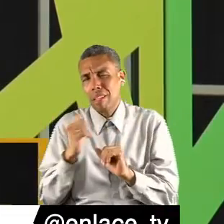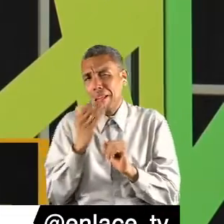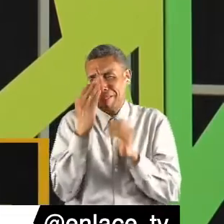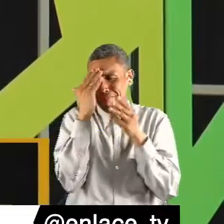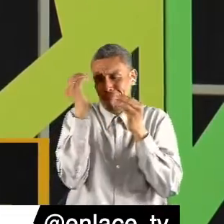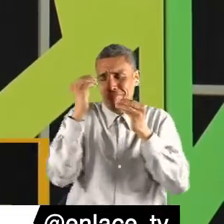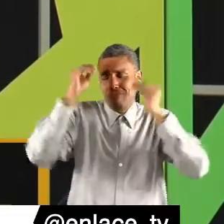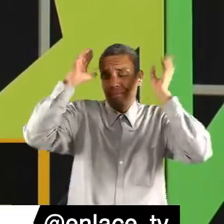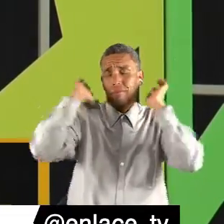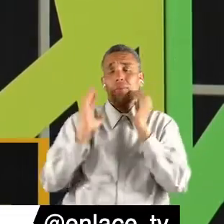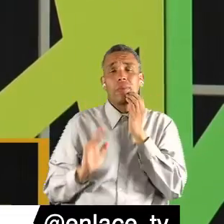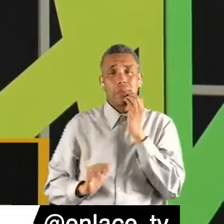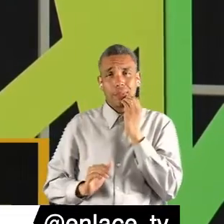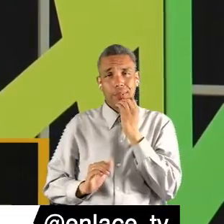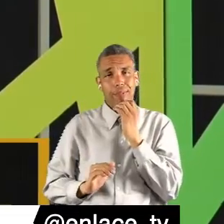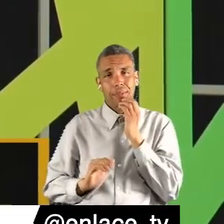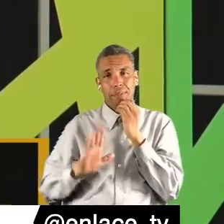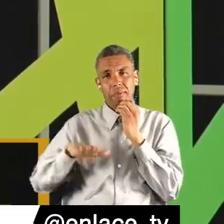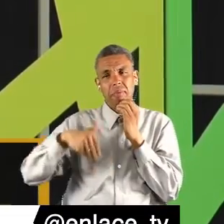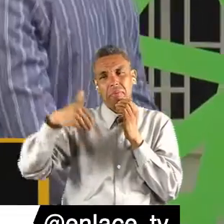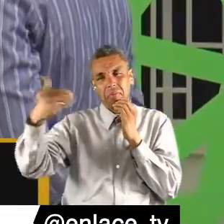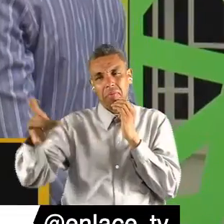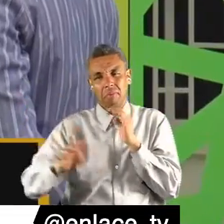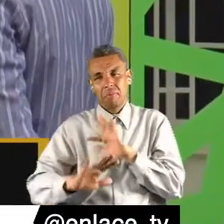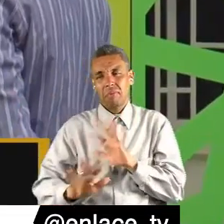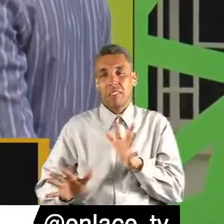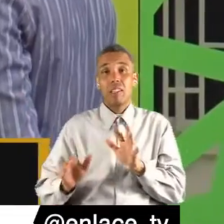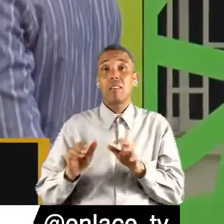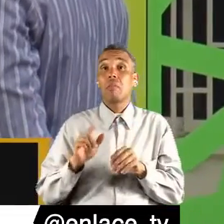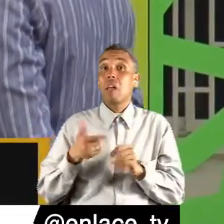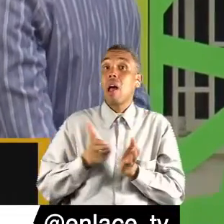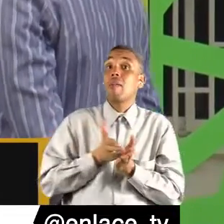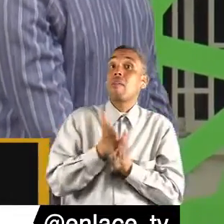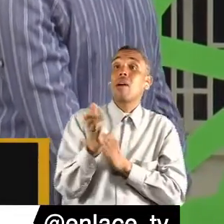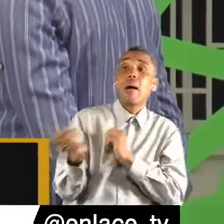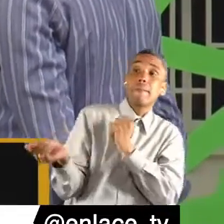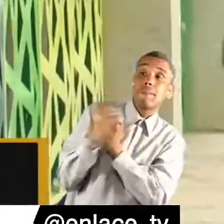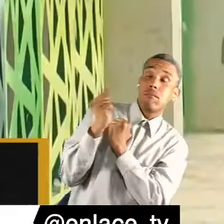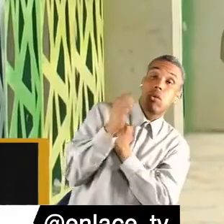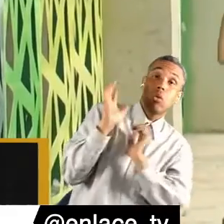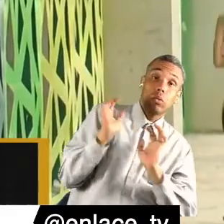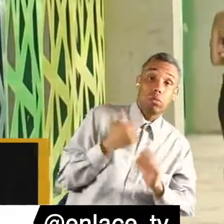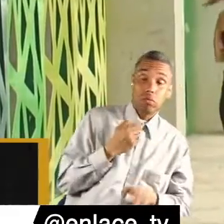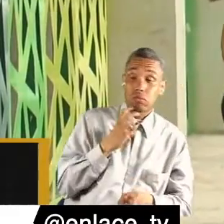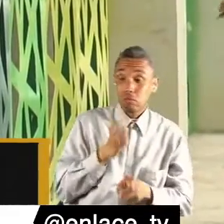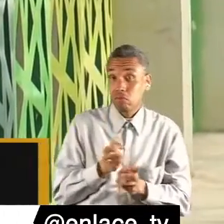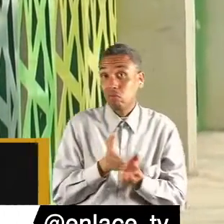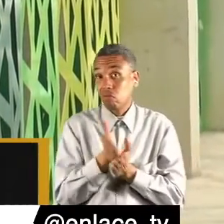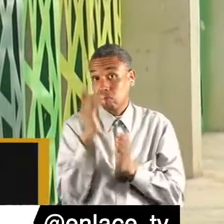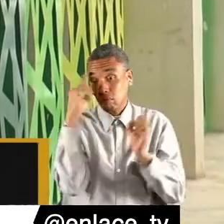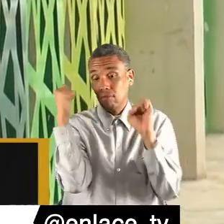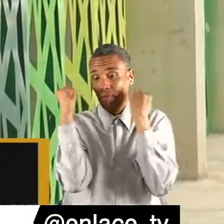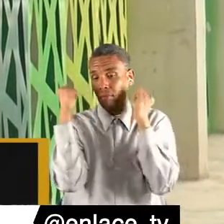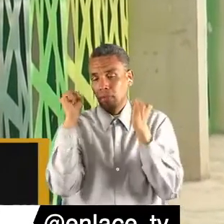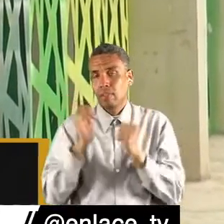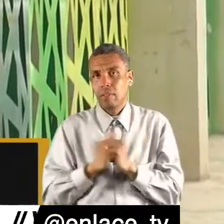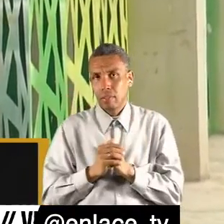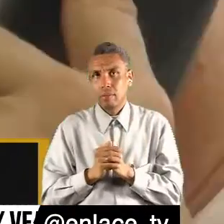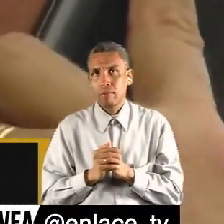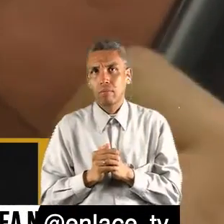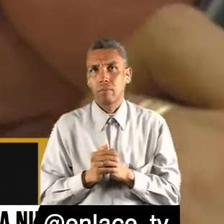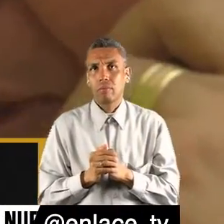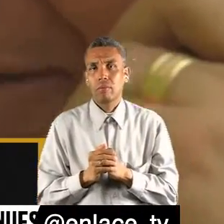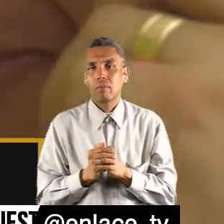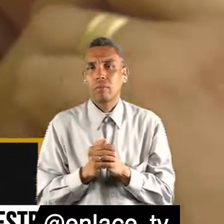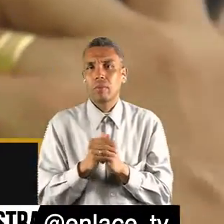lado lo que es... verdaderamente importante. Hoy en su encuentro con los jugadores, quienes esperaban entrenamiento, el cual no se realizó en el estadio de fútbol Daniel